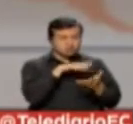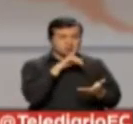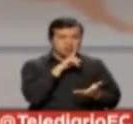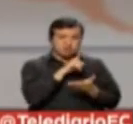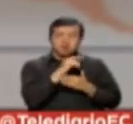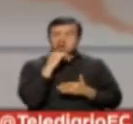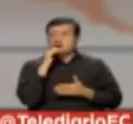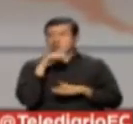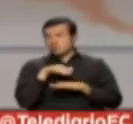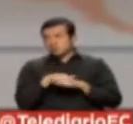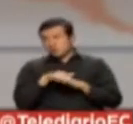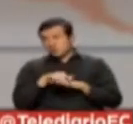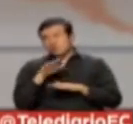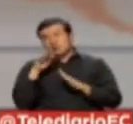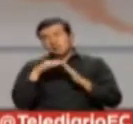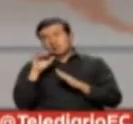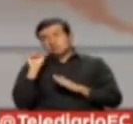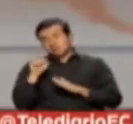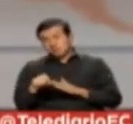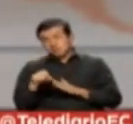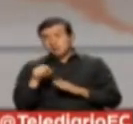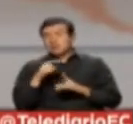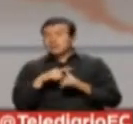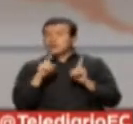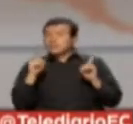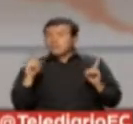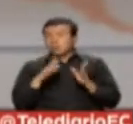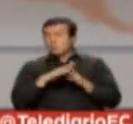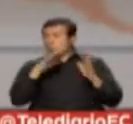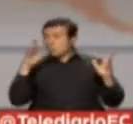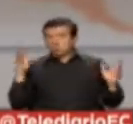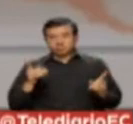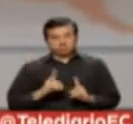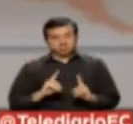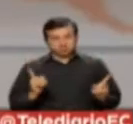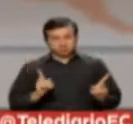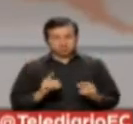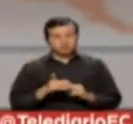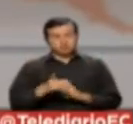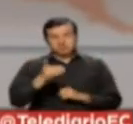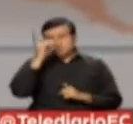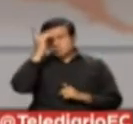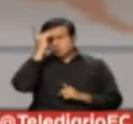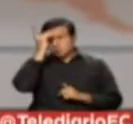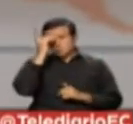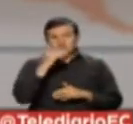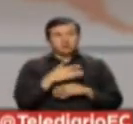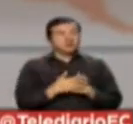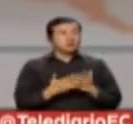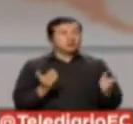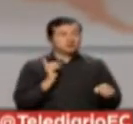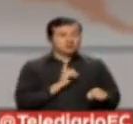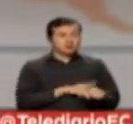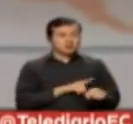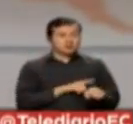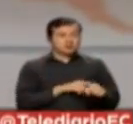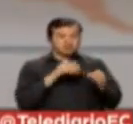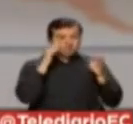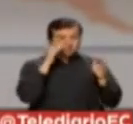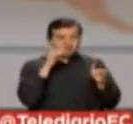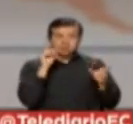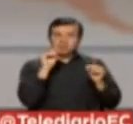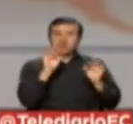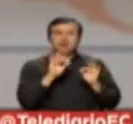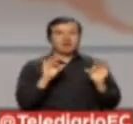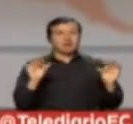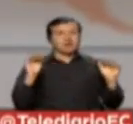algo del tiempo de casa no tiene por qué haber un exceso como tal y que los deberes no están en función del tiempo que dediquen sino de